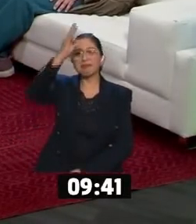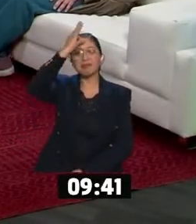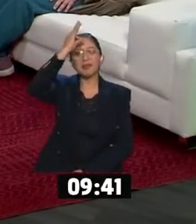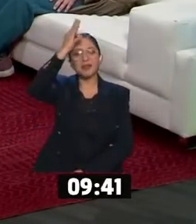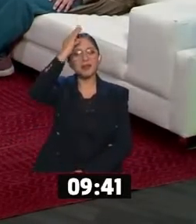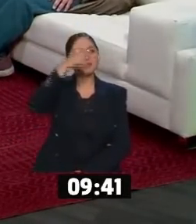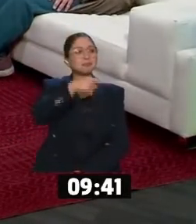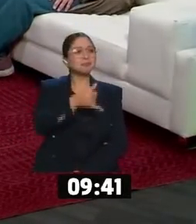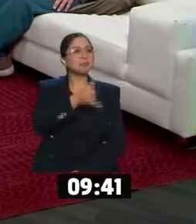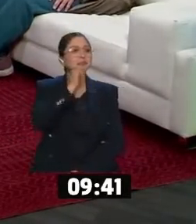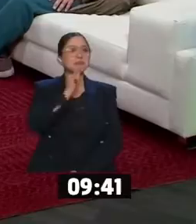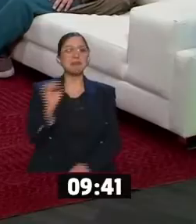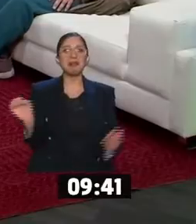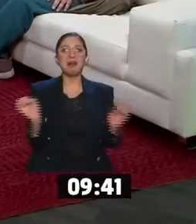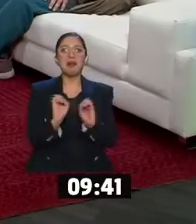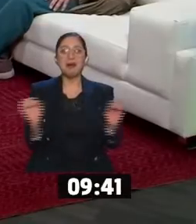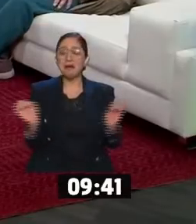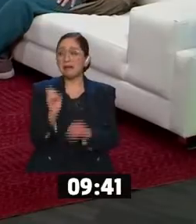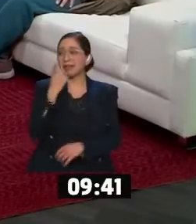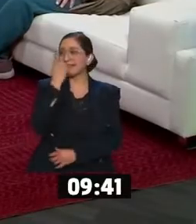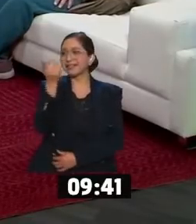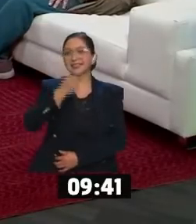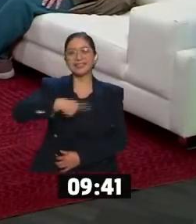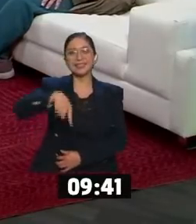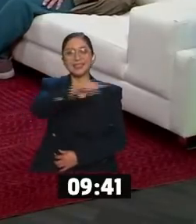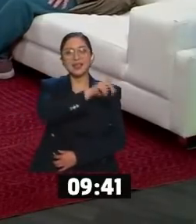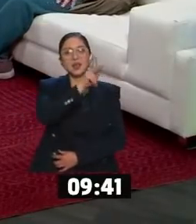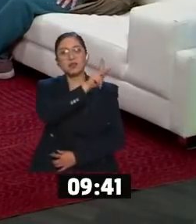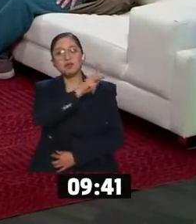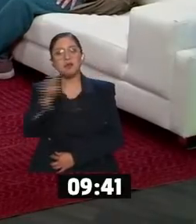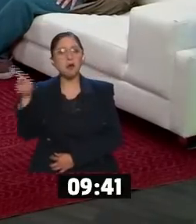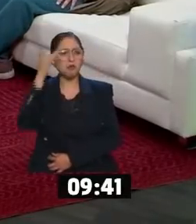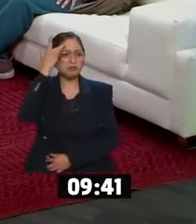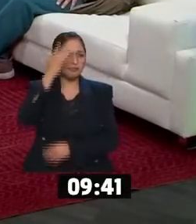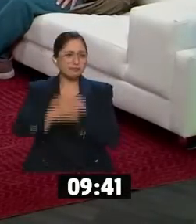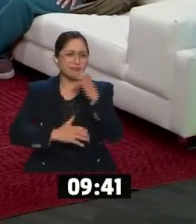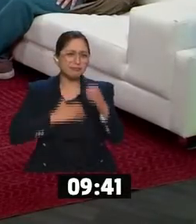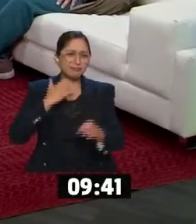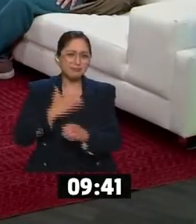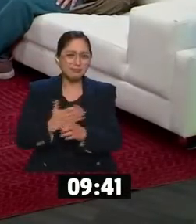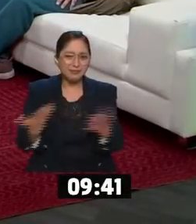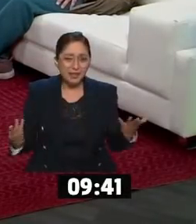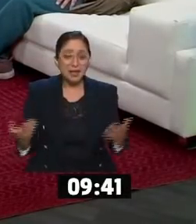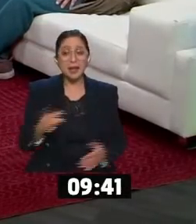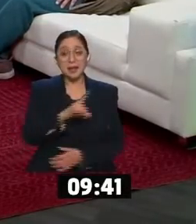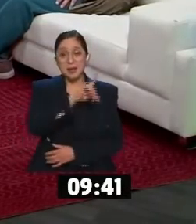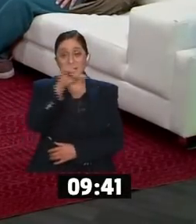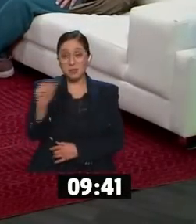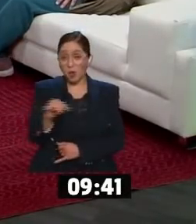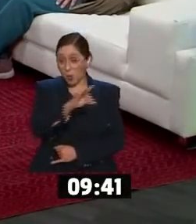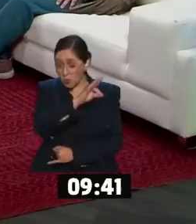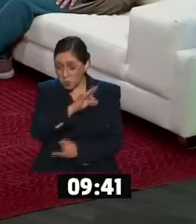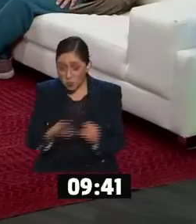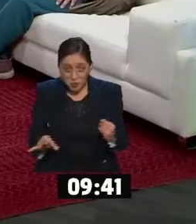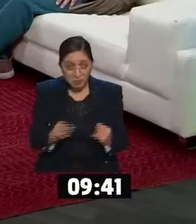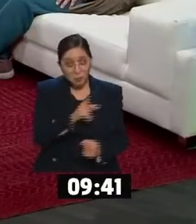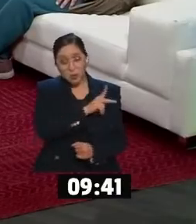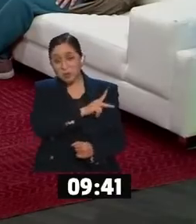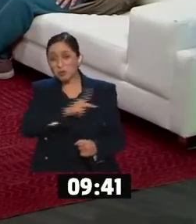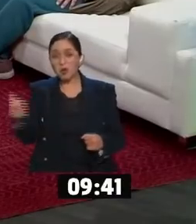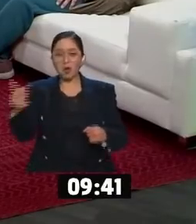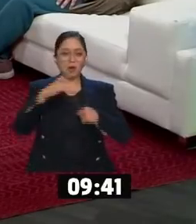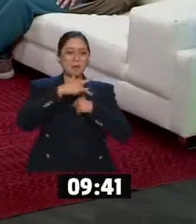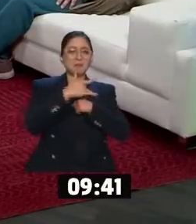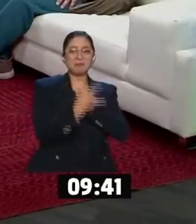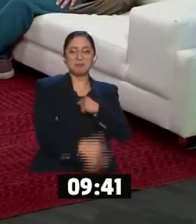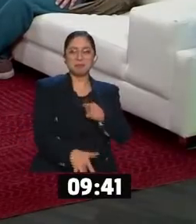Claro, Y que es que tu cumpleaños, mano. Pero mire, en la final estábamos todos encuerados, señora. Fue una cosa bonita. No, a Lira